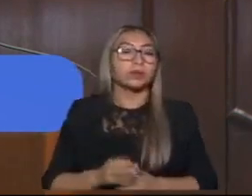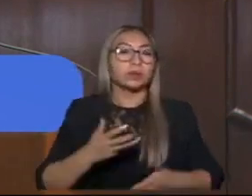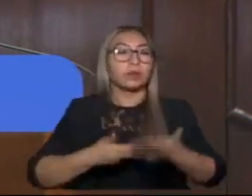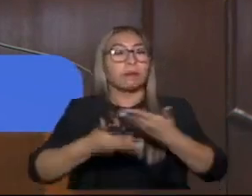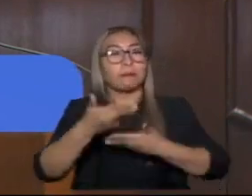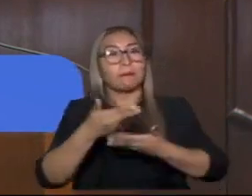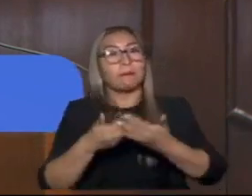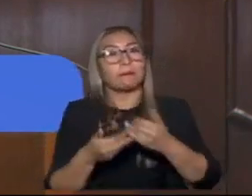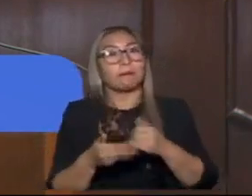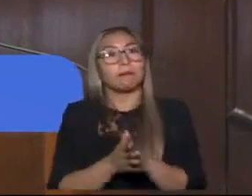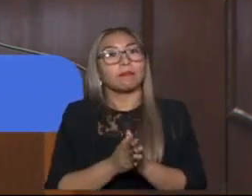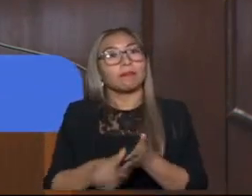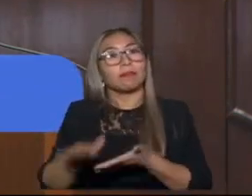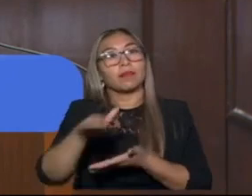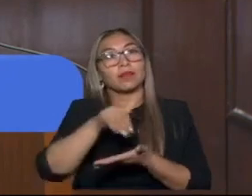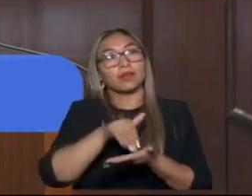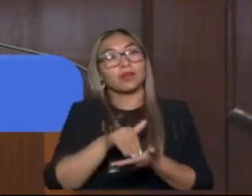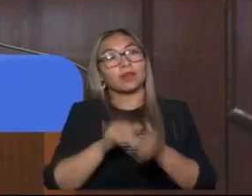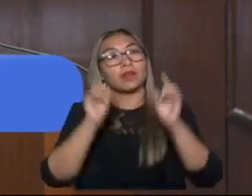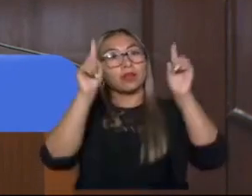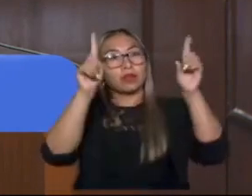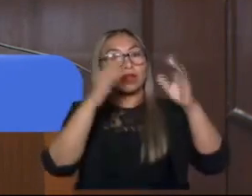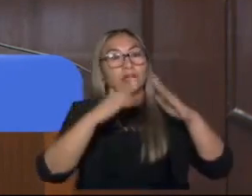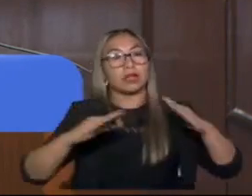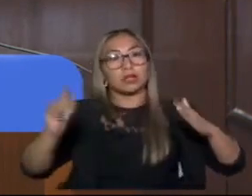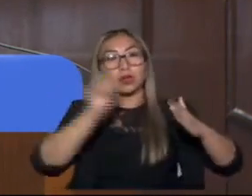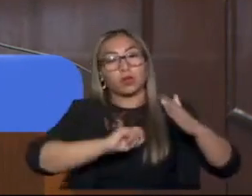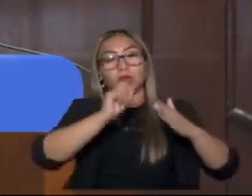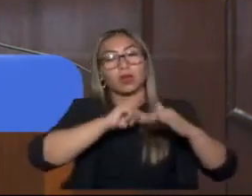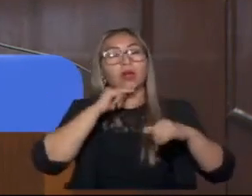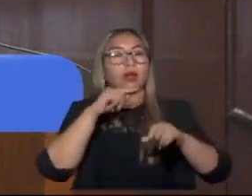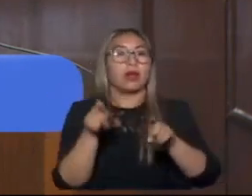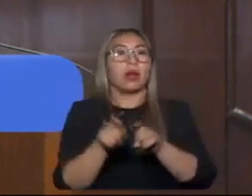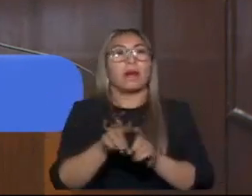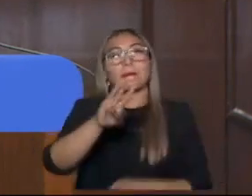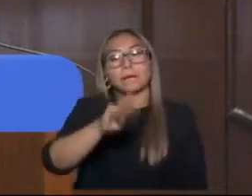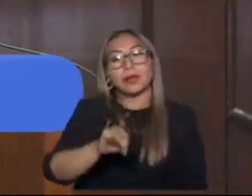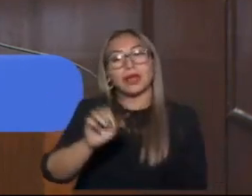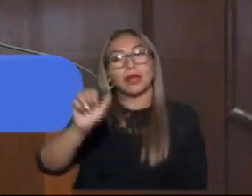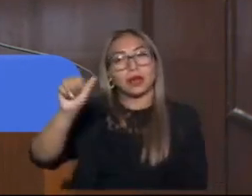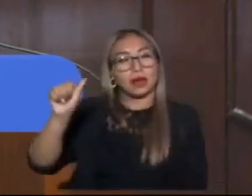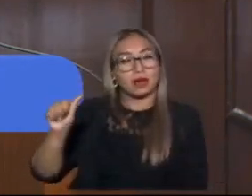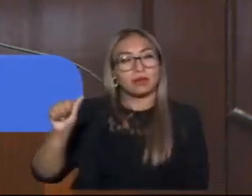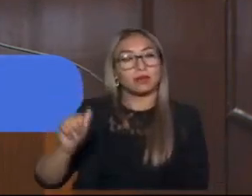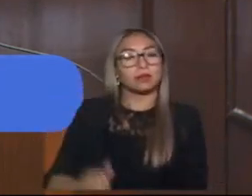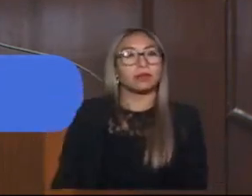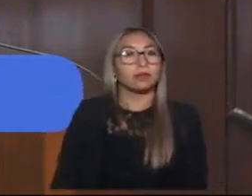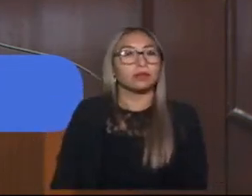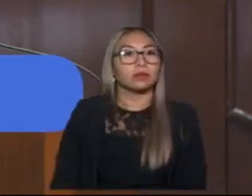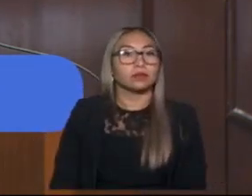Construcción del Centro Educativo Básico Miguel Alba en Soná.